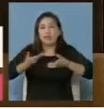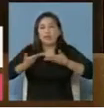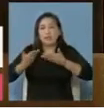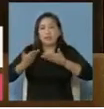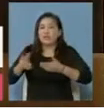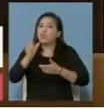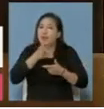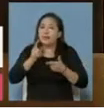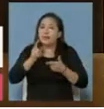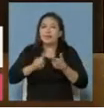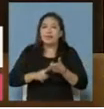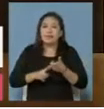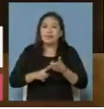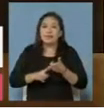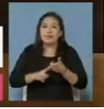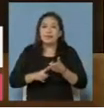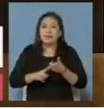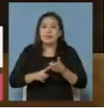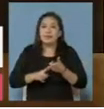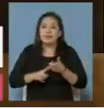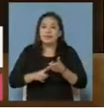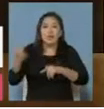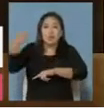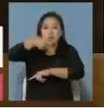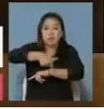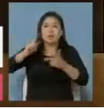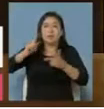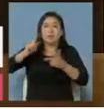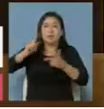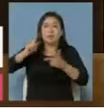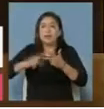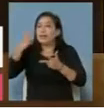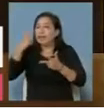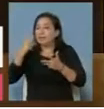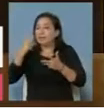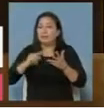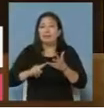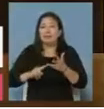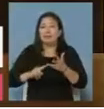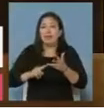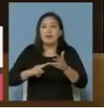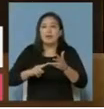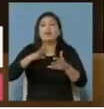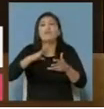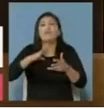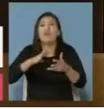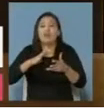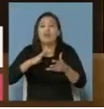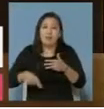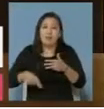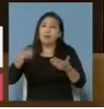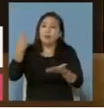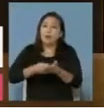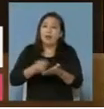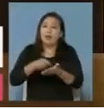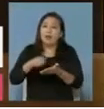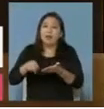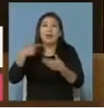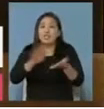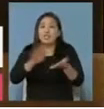como de gas y combustible energía pendientes no es cierto todavía de pago en lo cual se